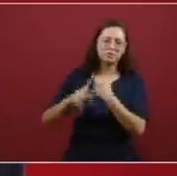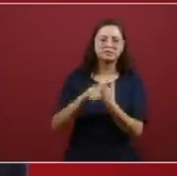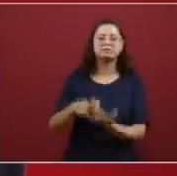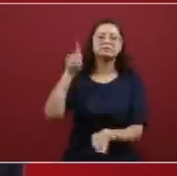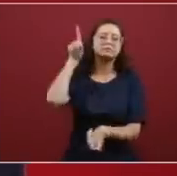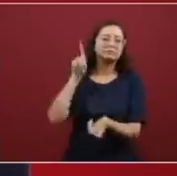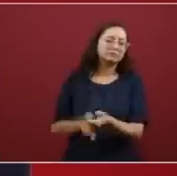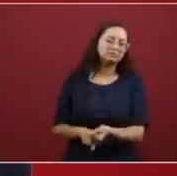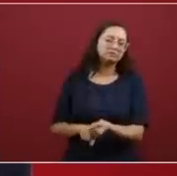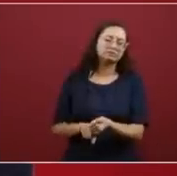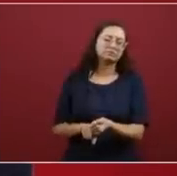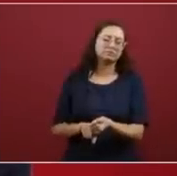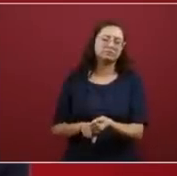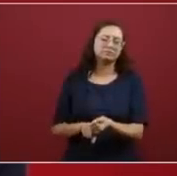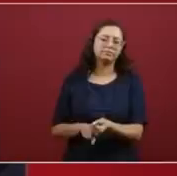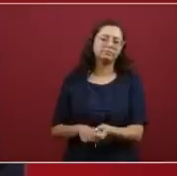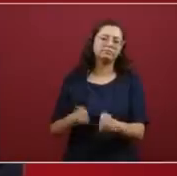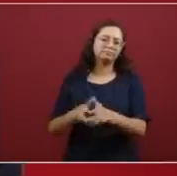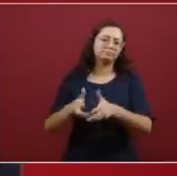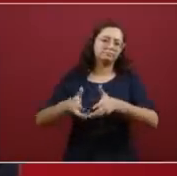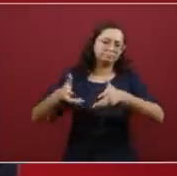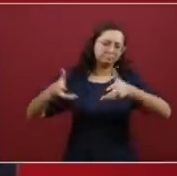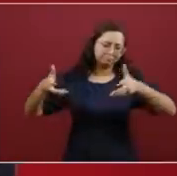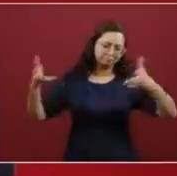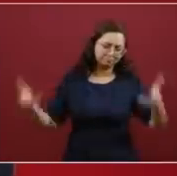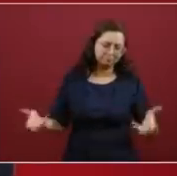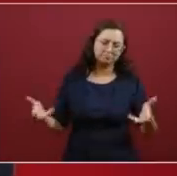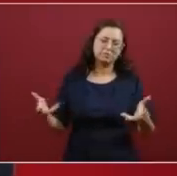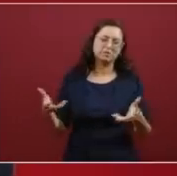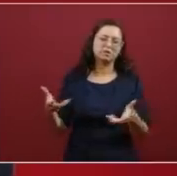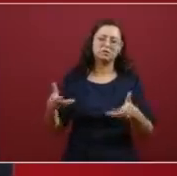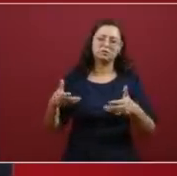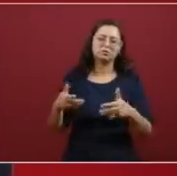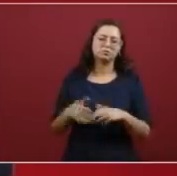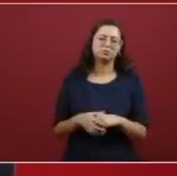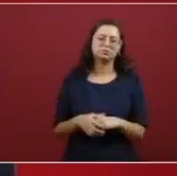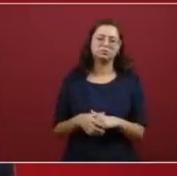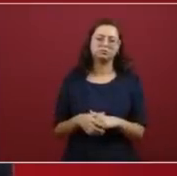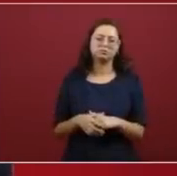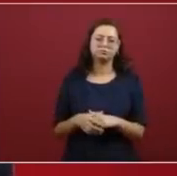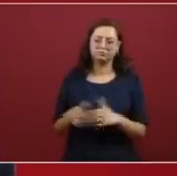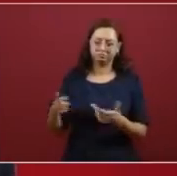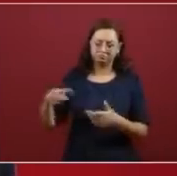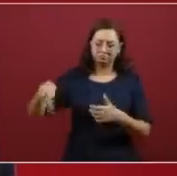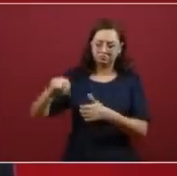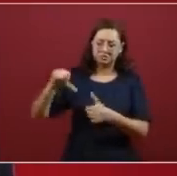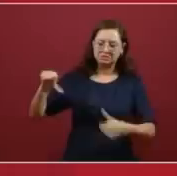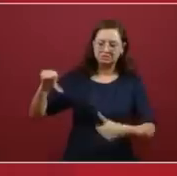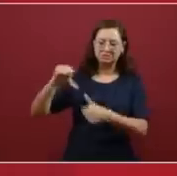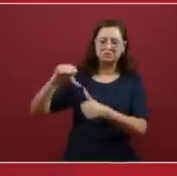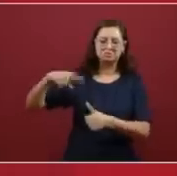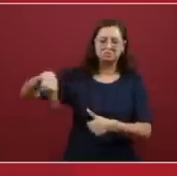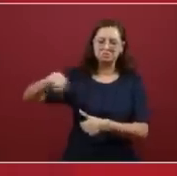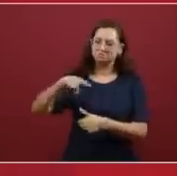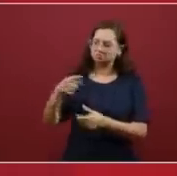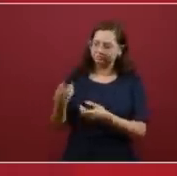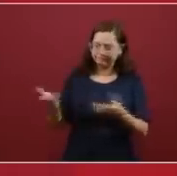en los pueblos de Centroamérica